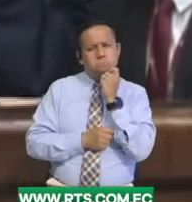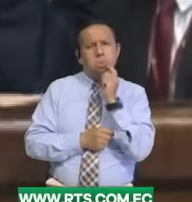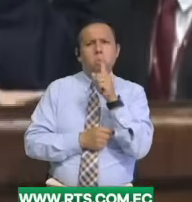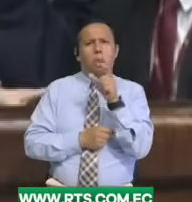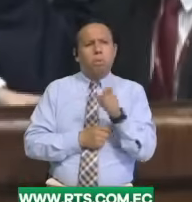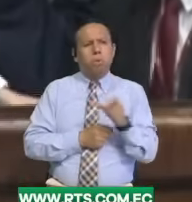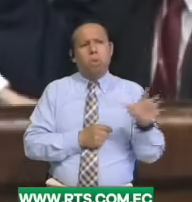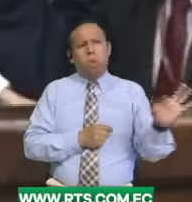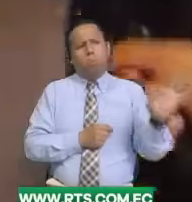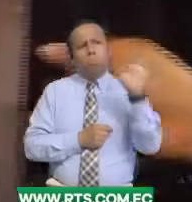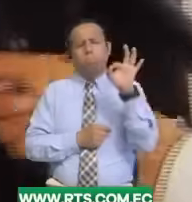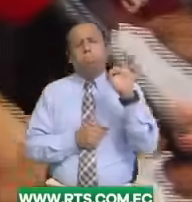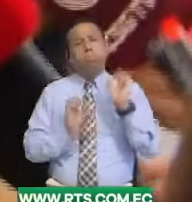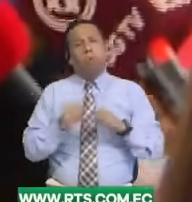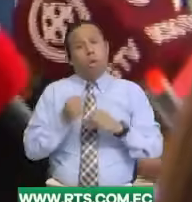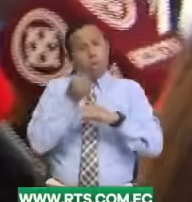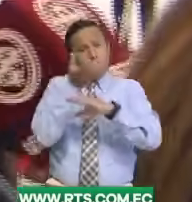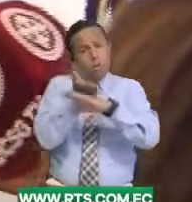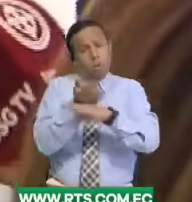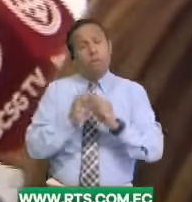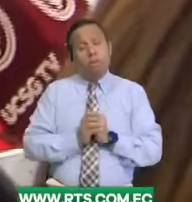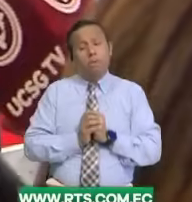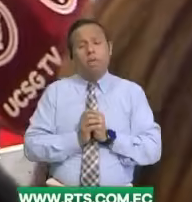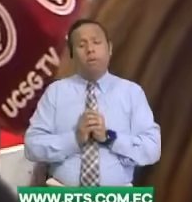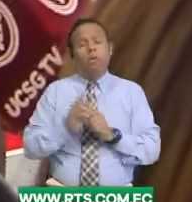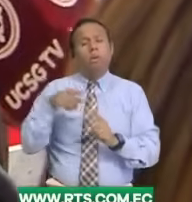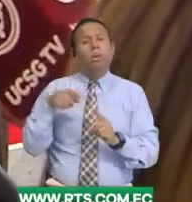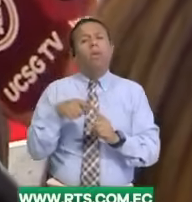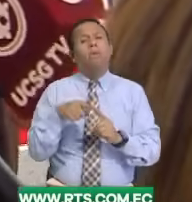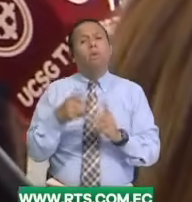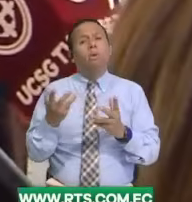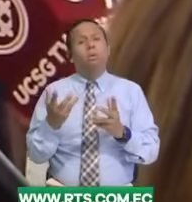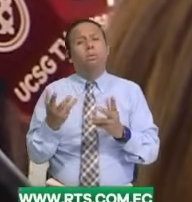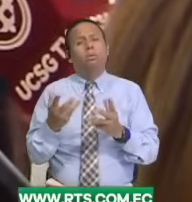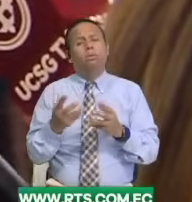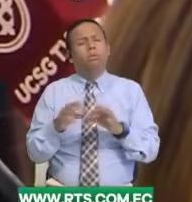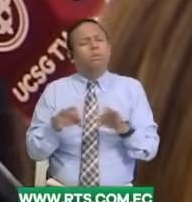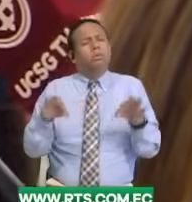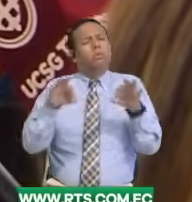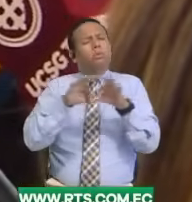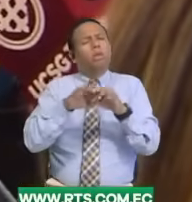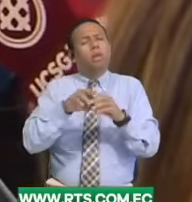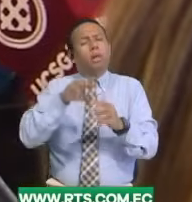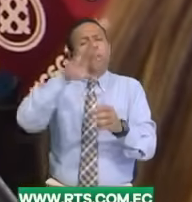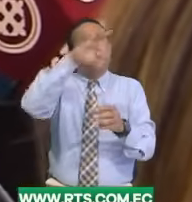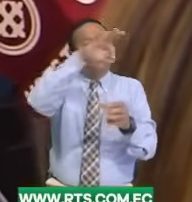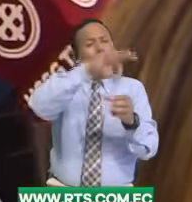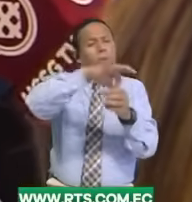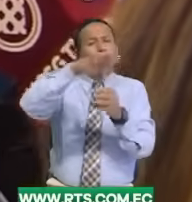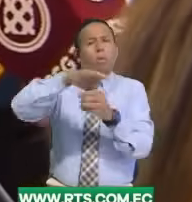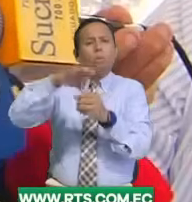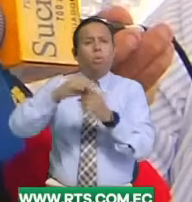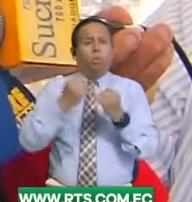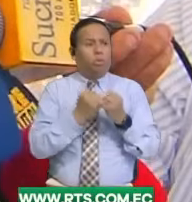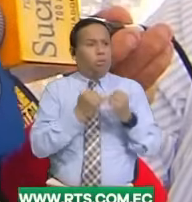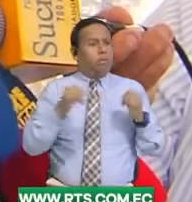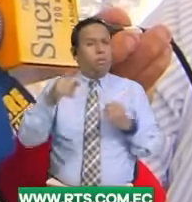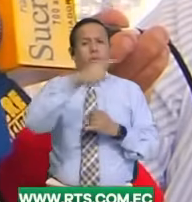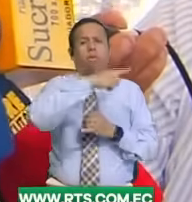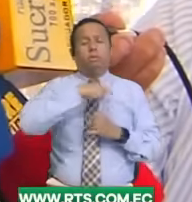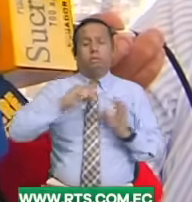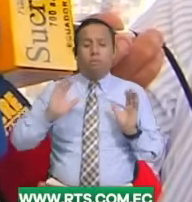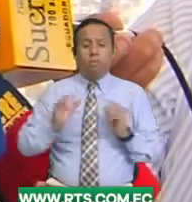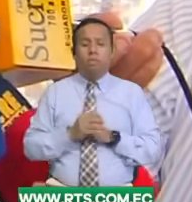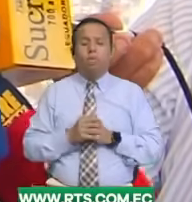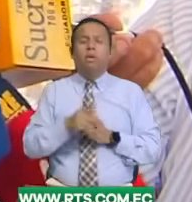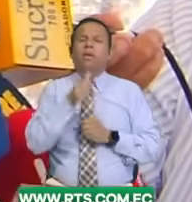sus integrantes. Es meramente para aquilatar el voto de los que estamos sueltos. ¿El tema de su nombre